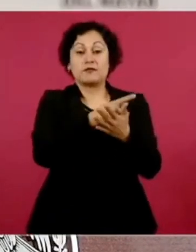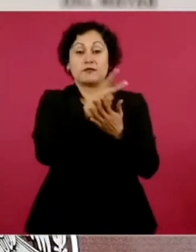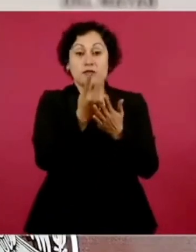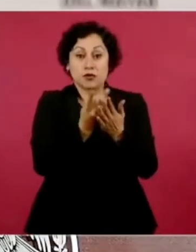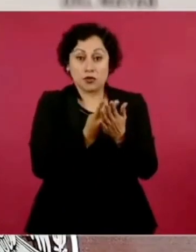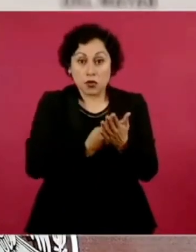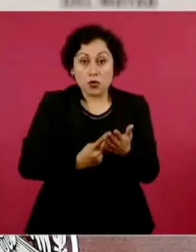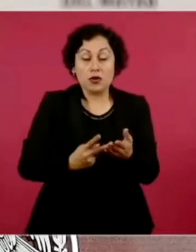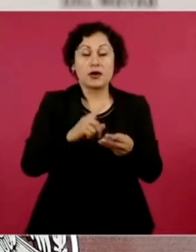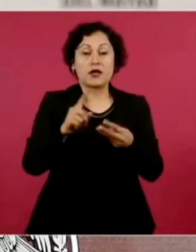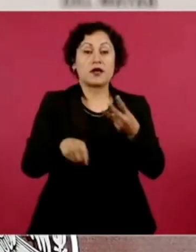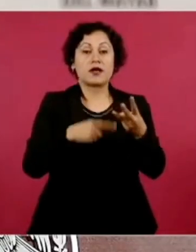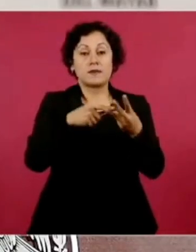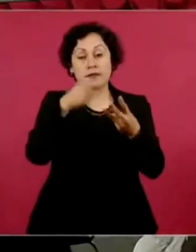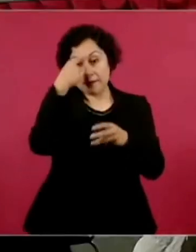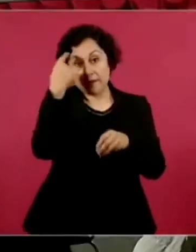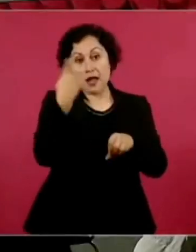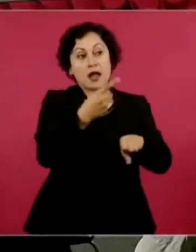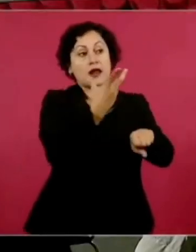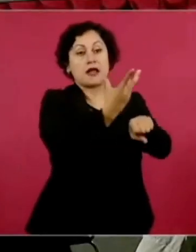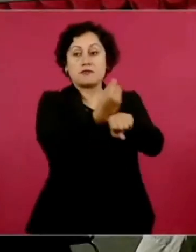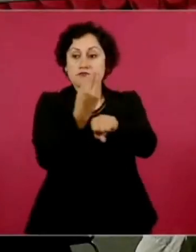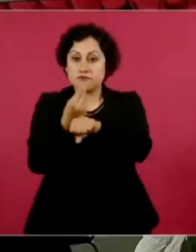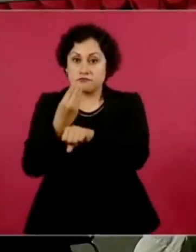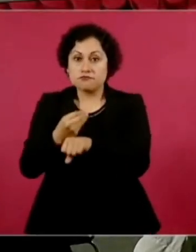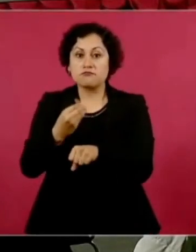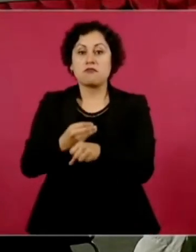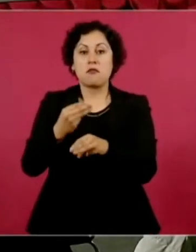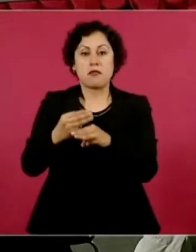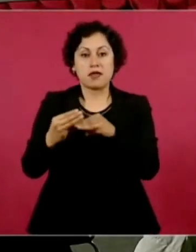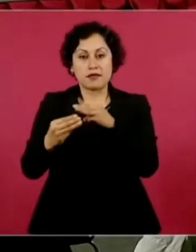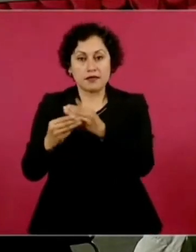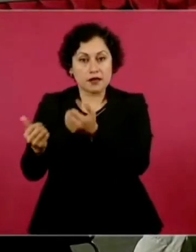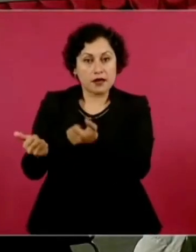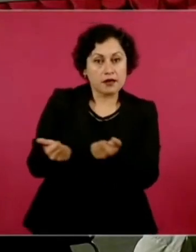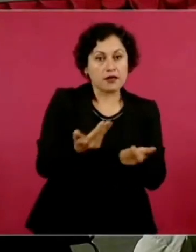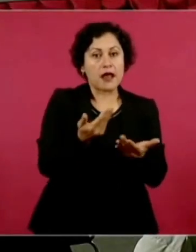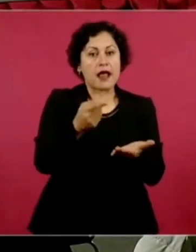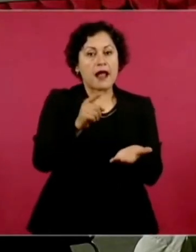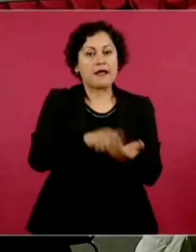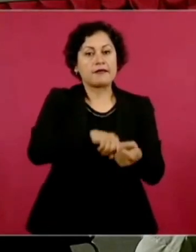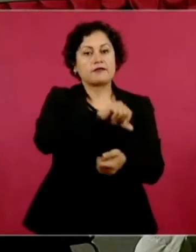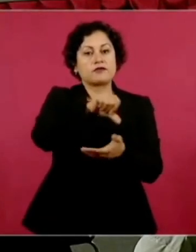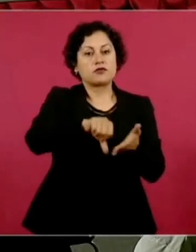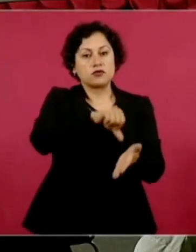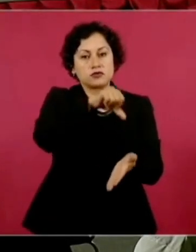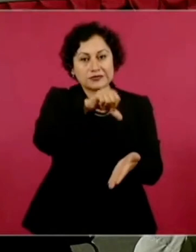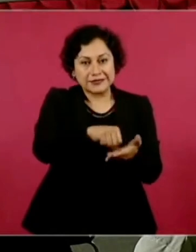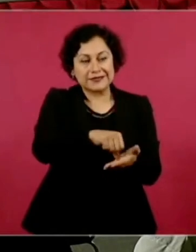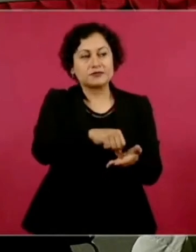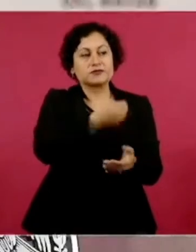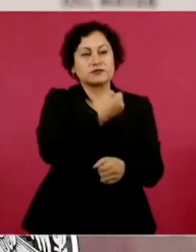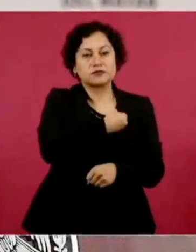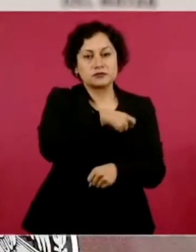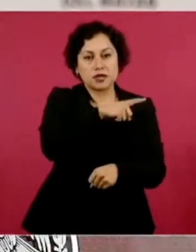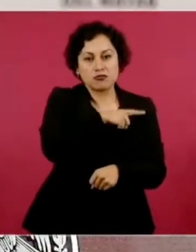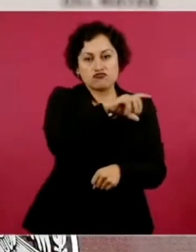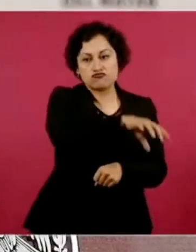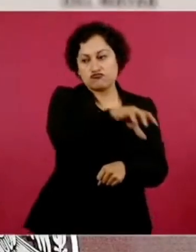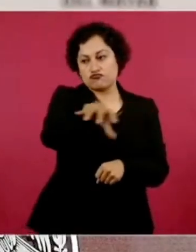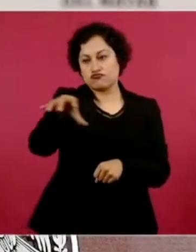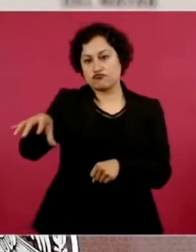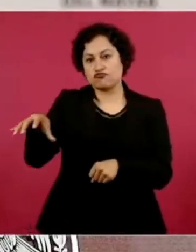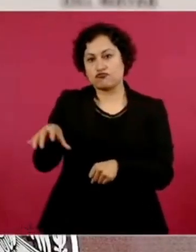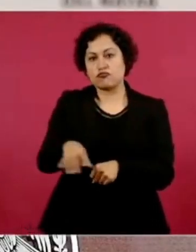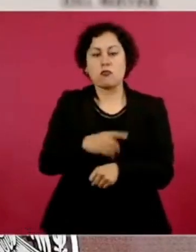de rehabilitación e inversión en equipamiento en centros de salud, es decir, en el primer nivel de atención.